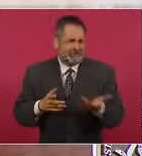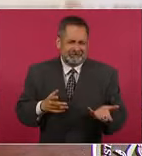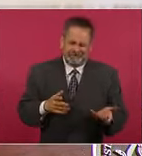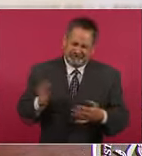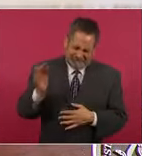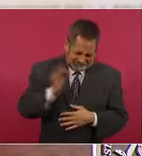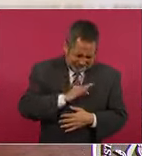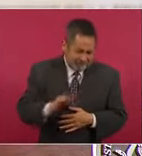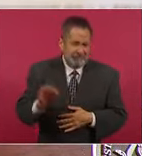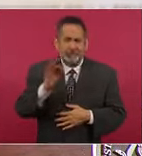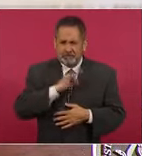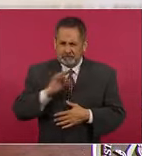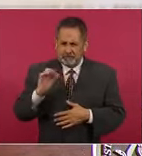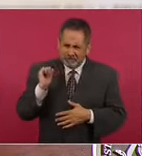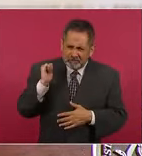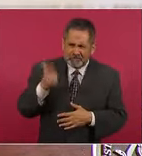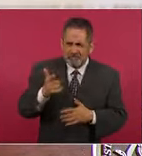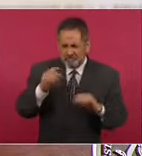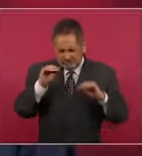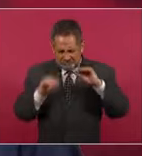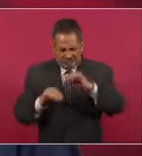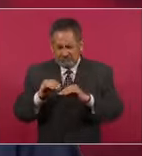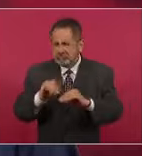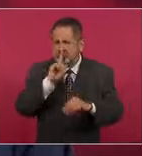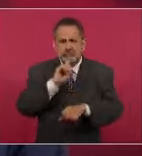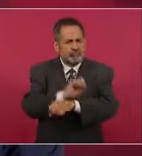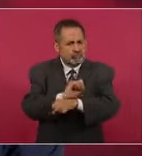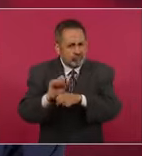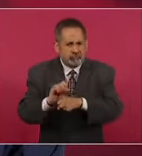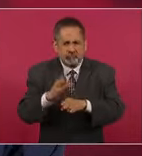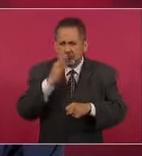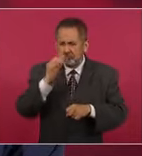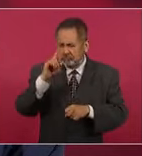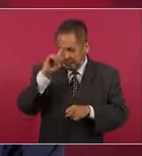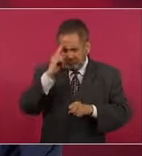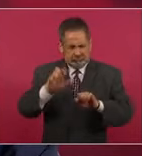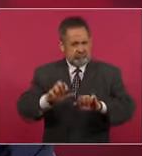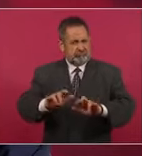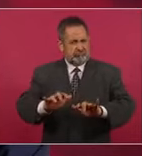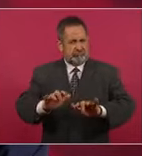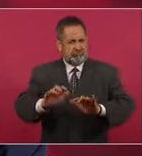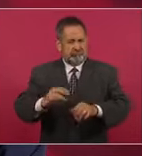crear un mecanismo sencillo, ágil,